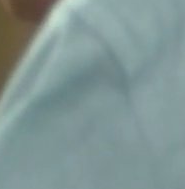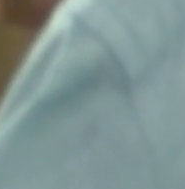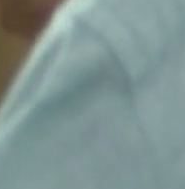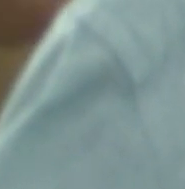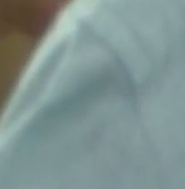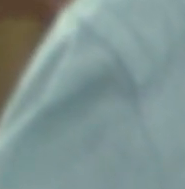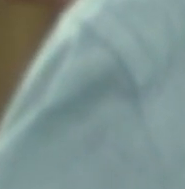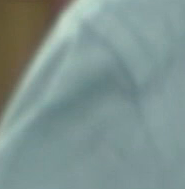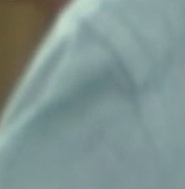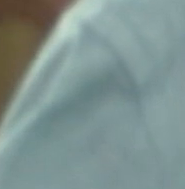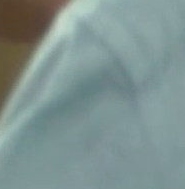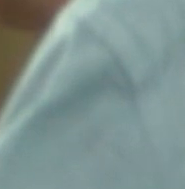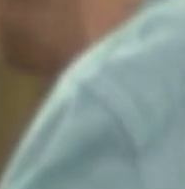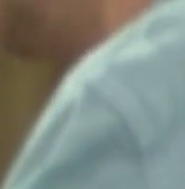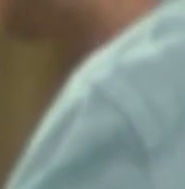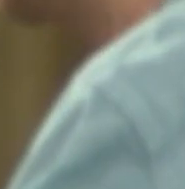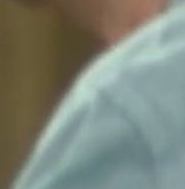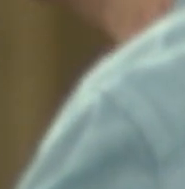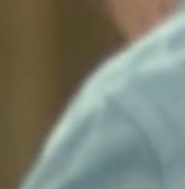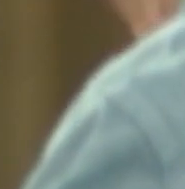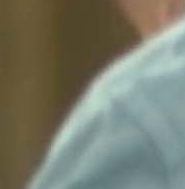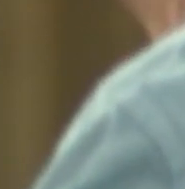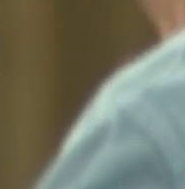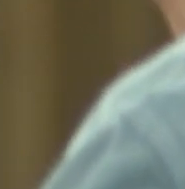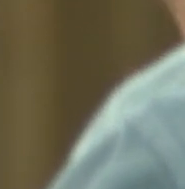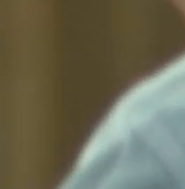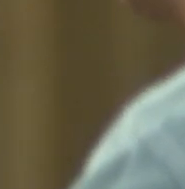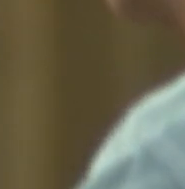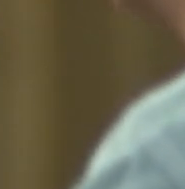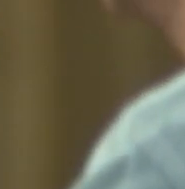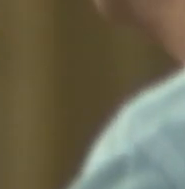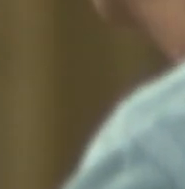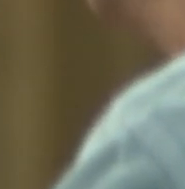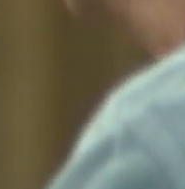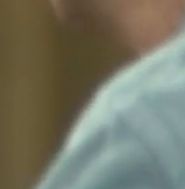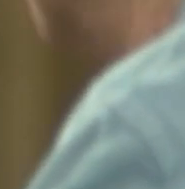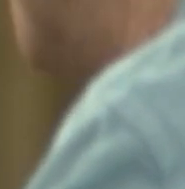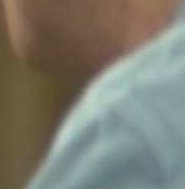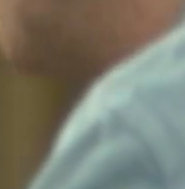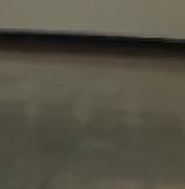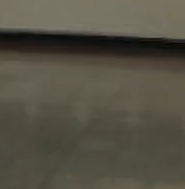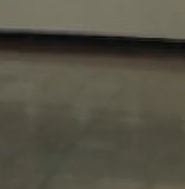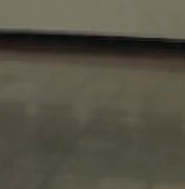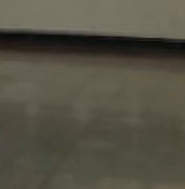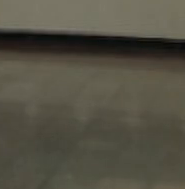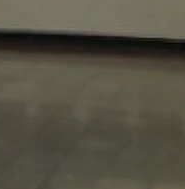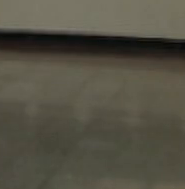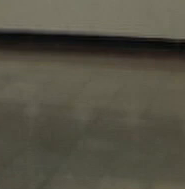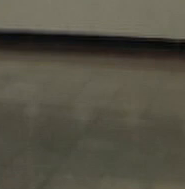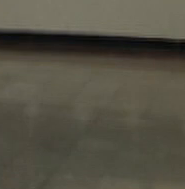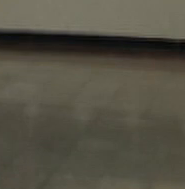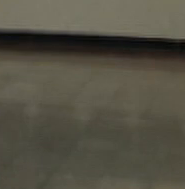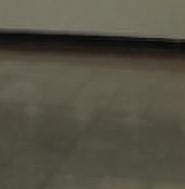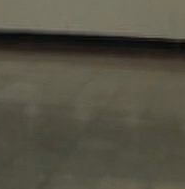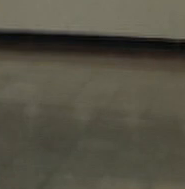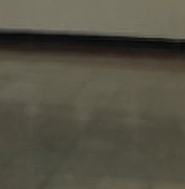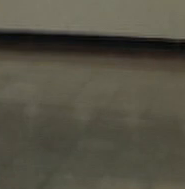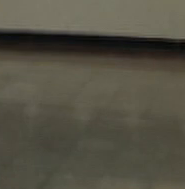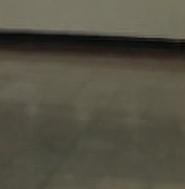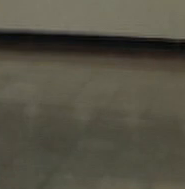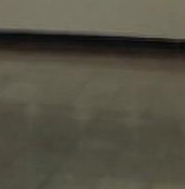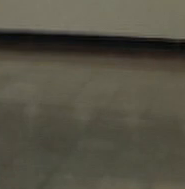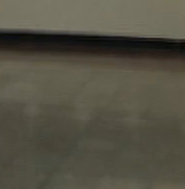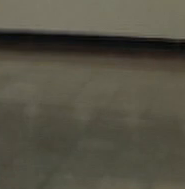que sufre, que vibra, que quiere quizás estudiar un idioma o ir a hacer un curso de pintura. Es